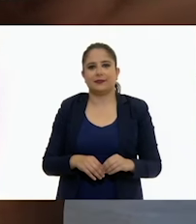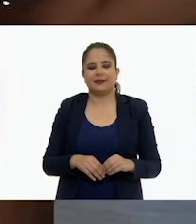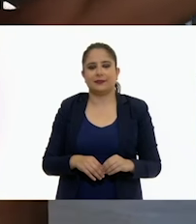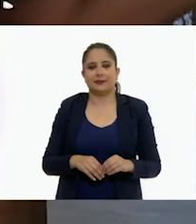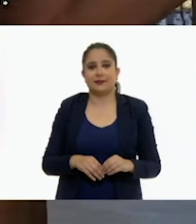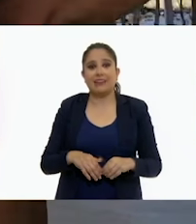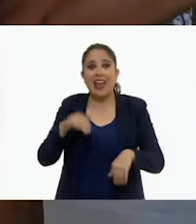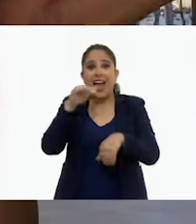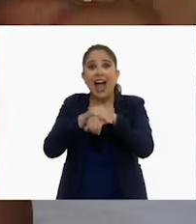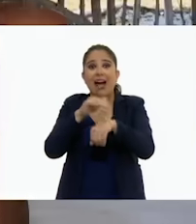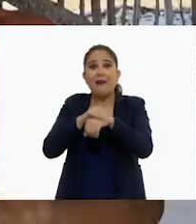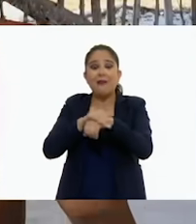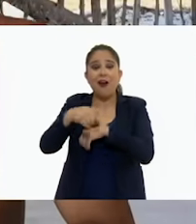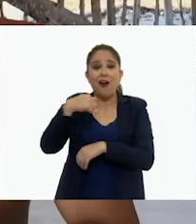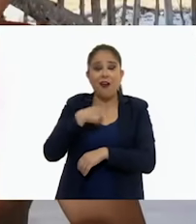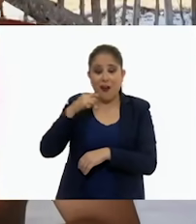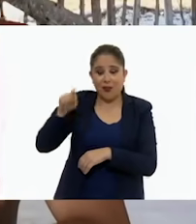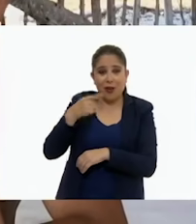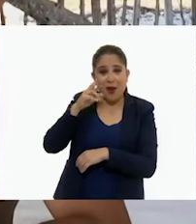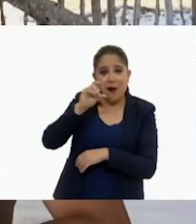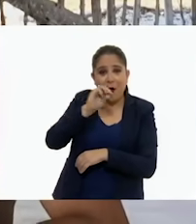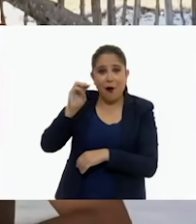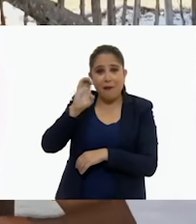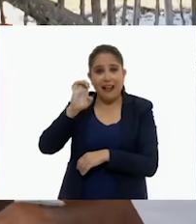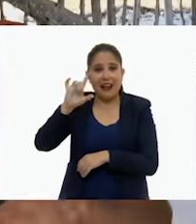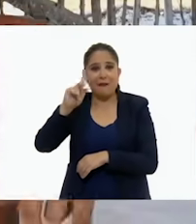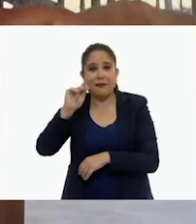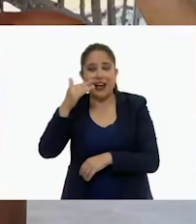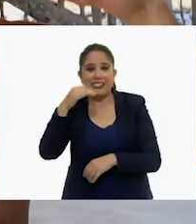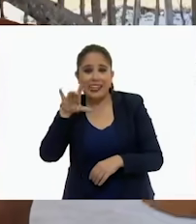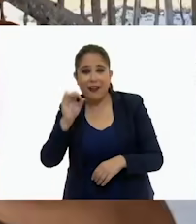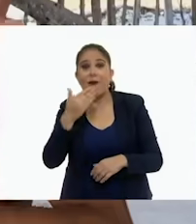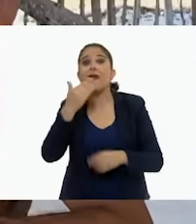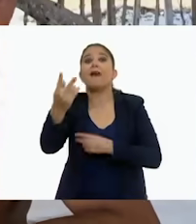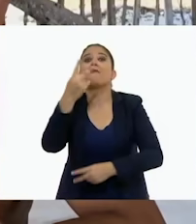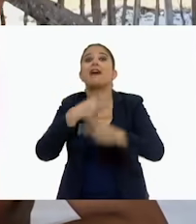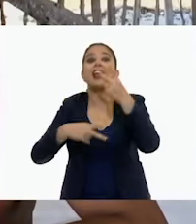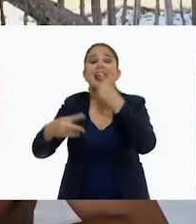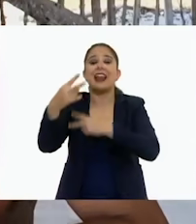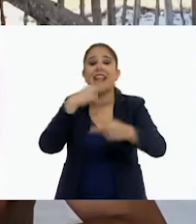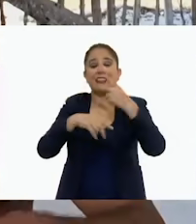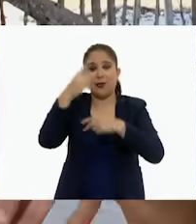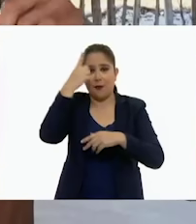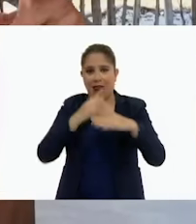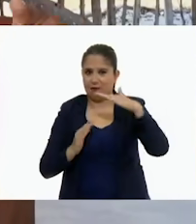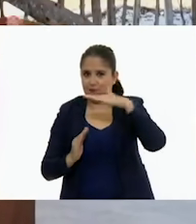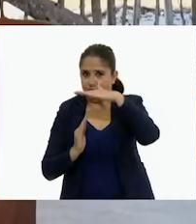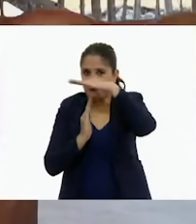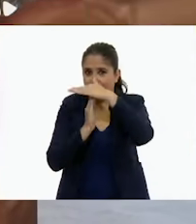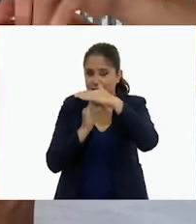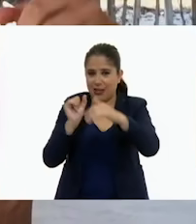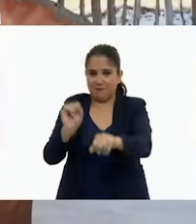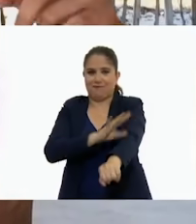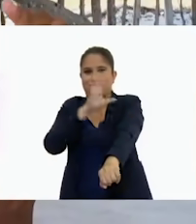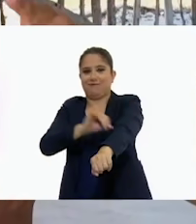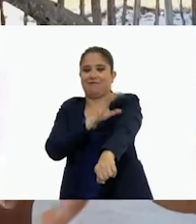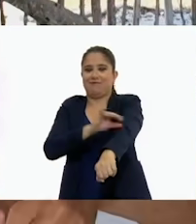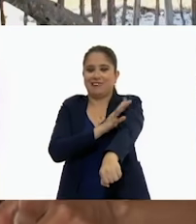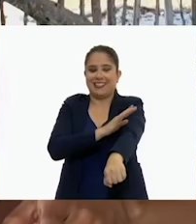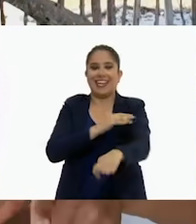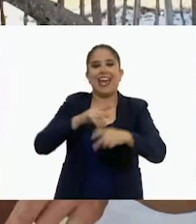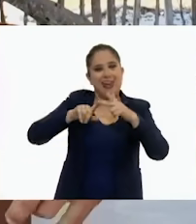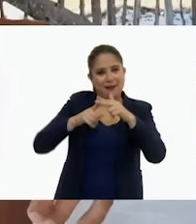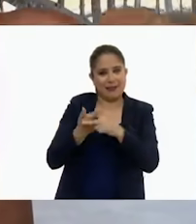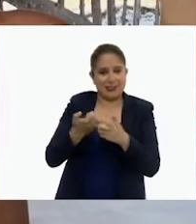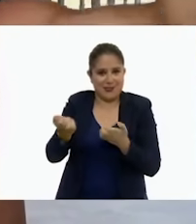Amigos míos, yo soy Rommel Pacheco y bienvenidos a Pausa Activa. Iniciaremos con el